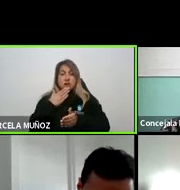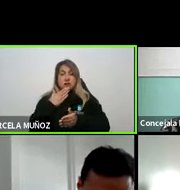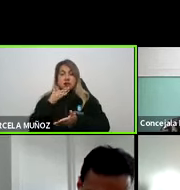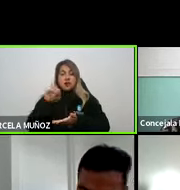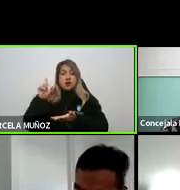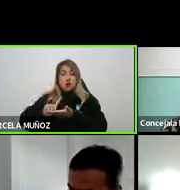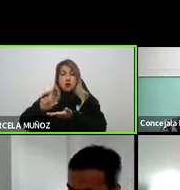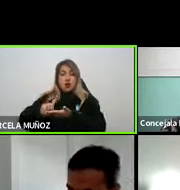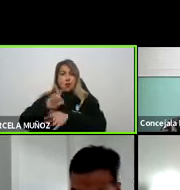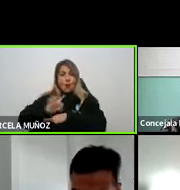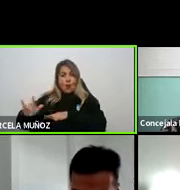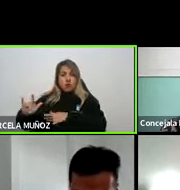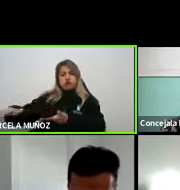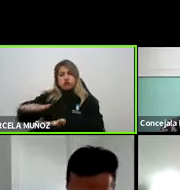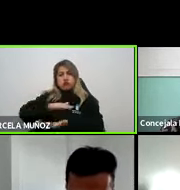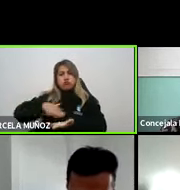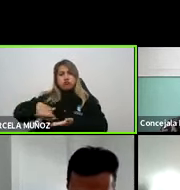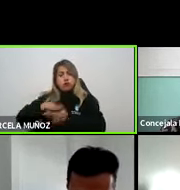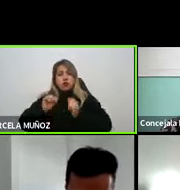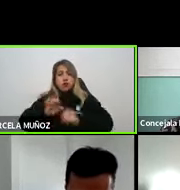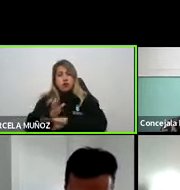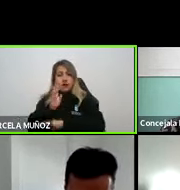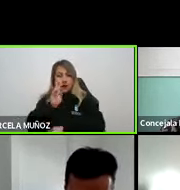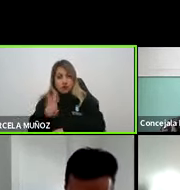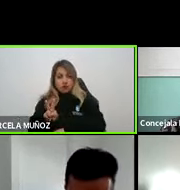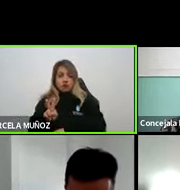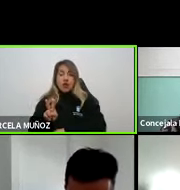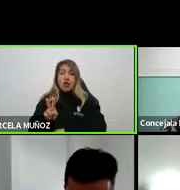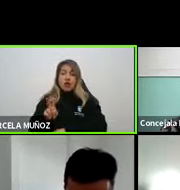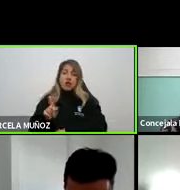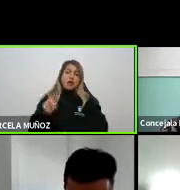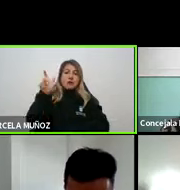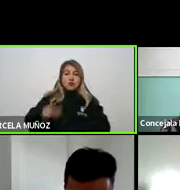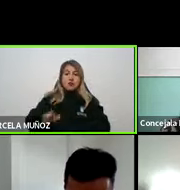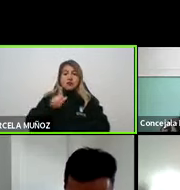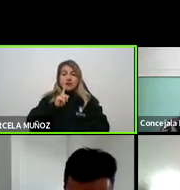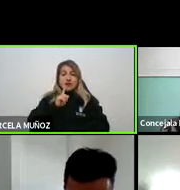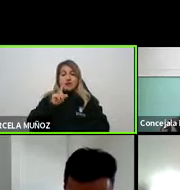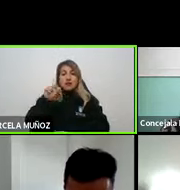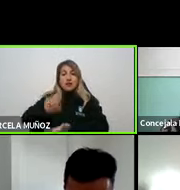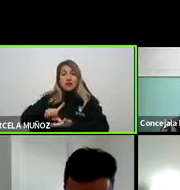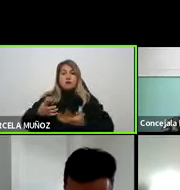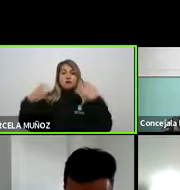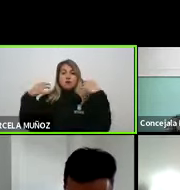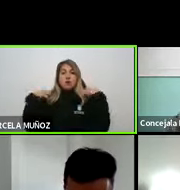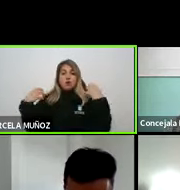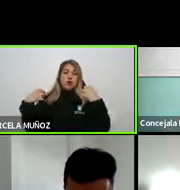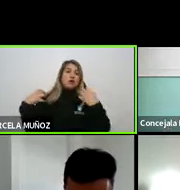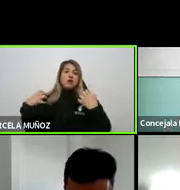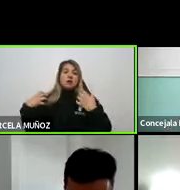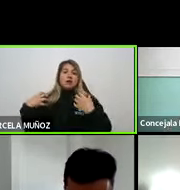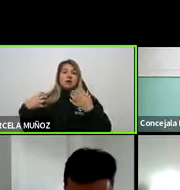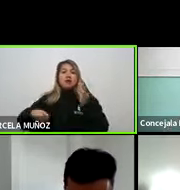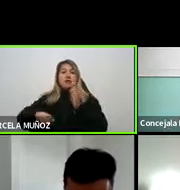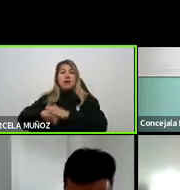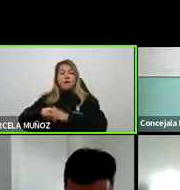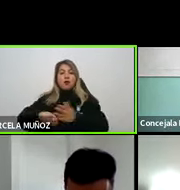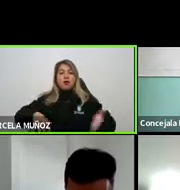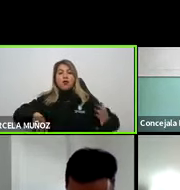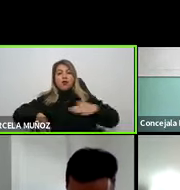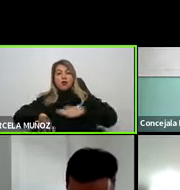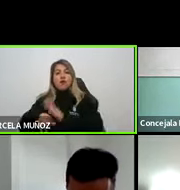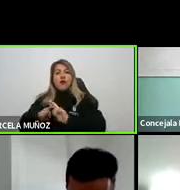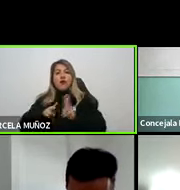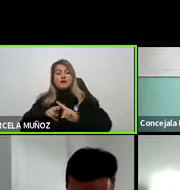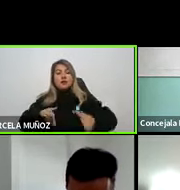donde también tuve la posibilidad de visitar uno, que la persona que tiene ese predio a cargo tapó los canales porque está haciendo un camino y